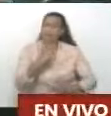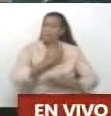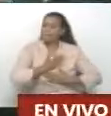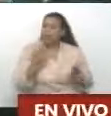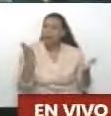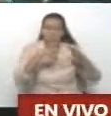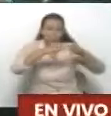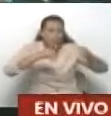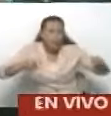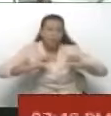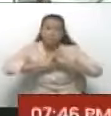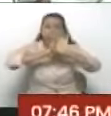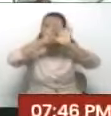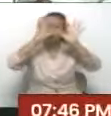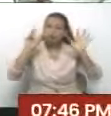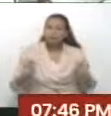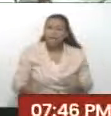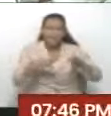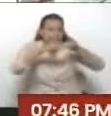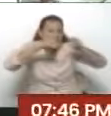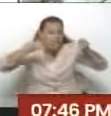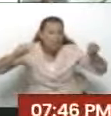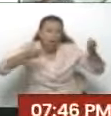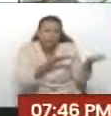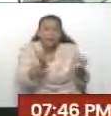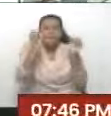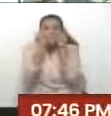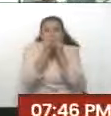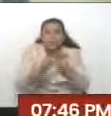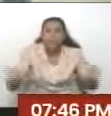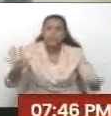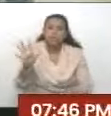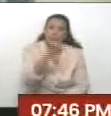tierra de gracia, la tierra bendita de Venezuela.